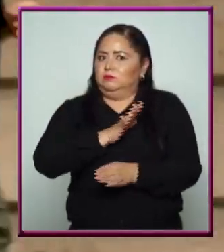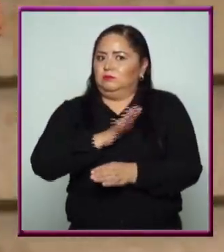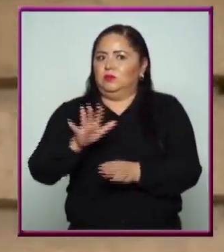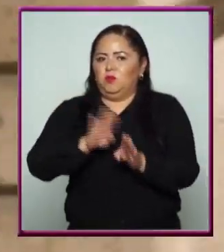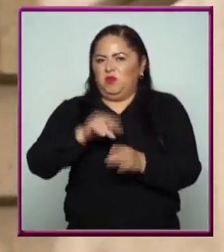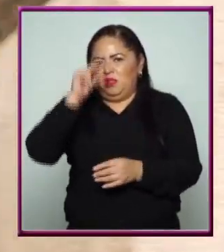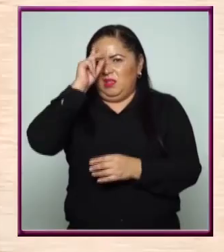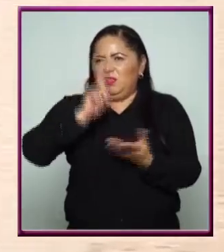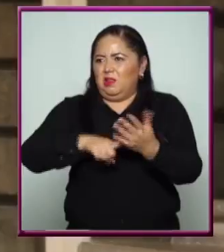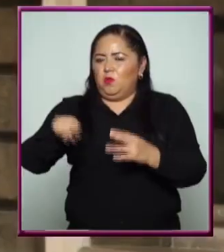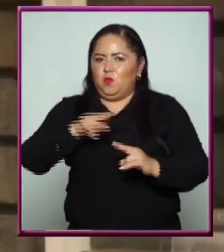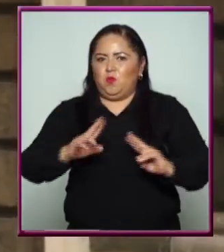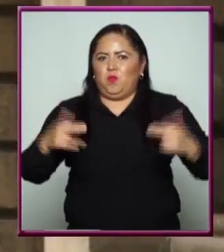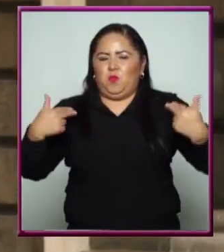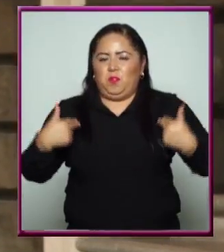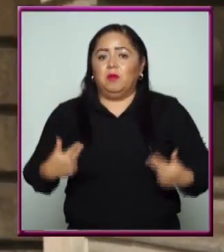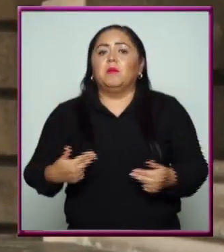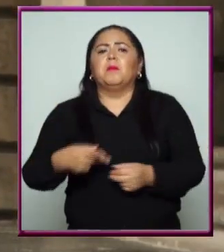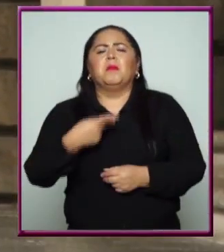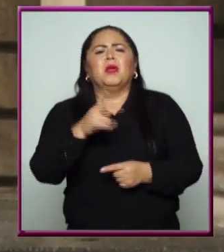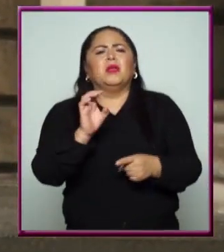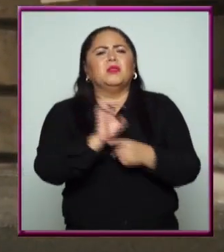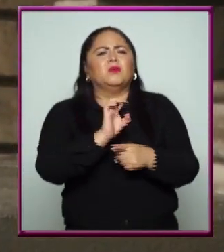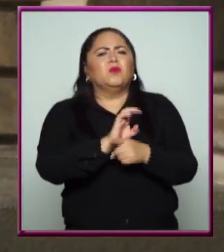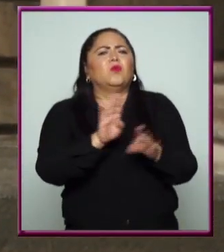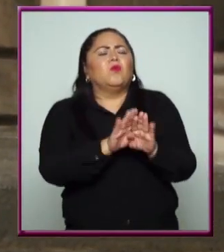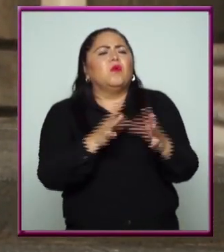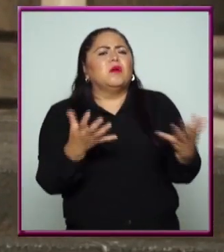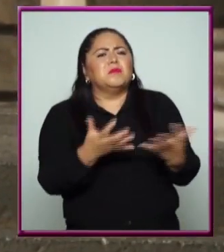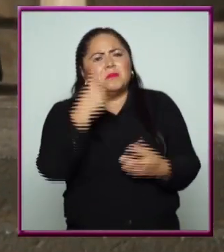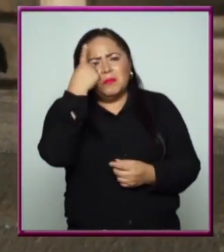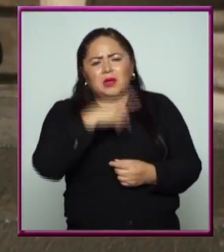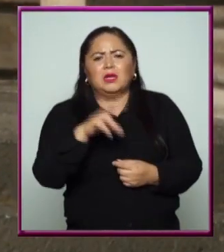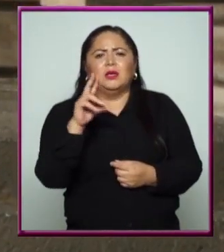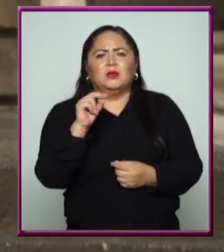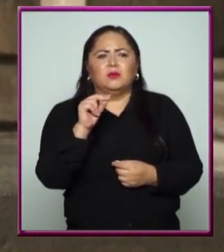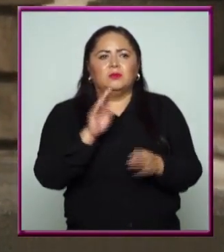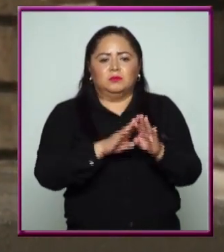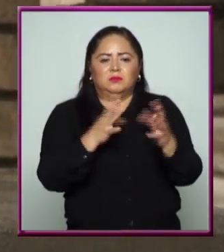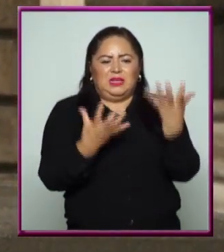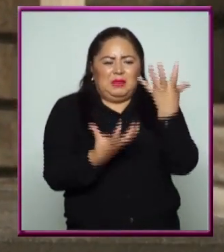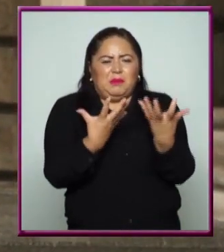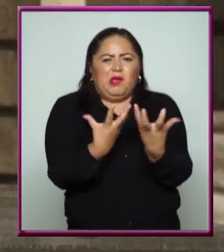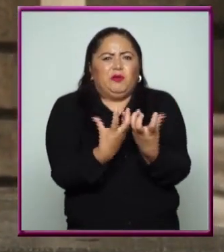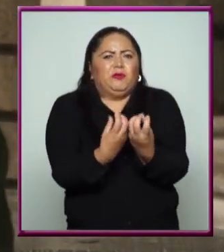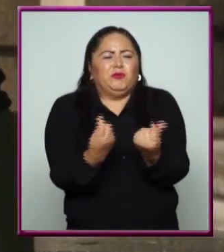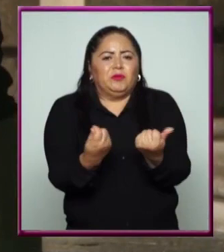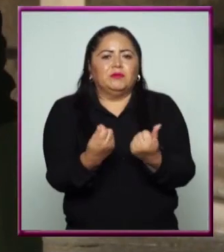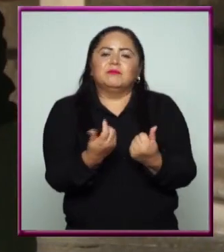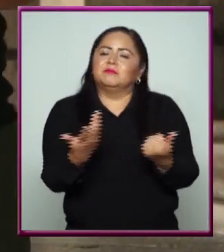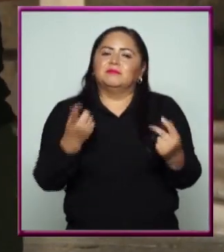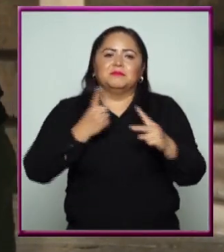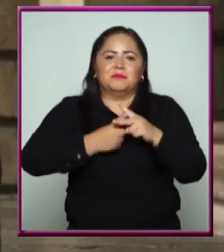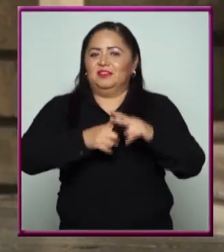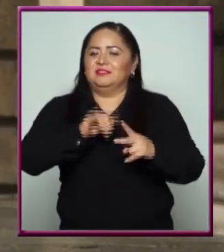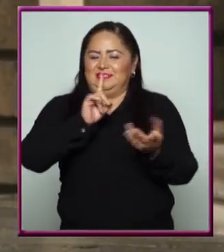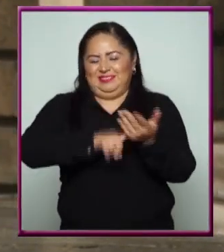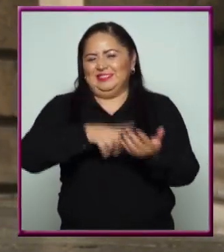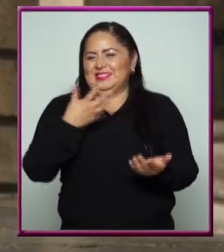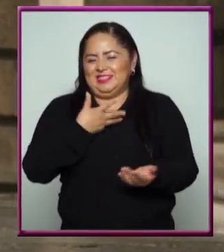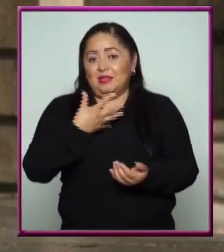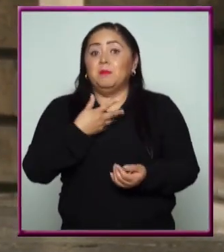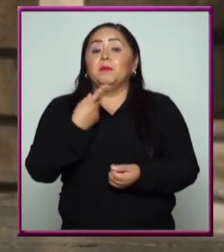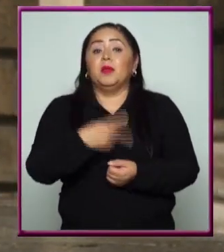de la inteligencia humana. Pero entonces, ¿cómo le hacemos para que no se achicharre? Creo que hay matemáticas de por medio. Y